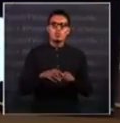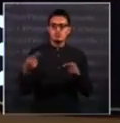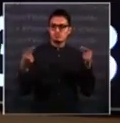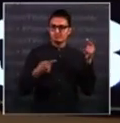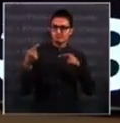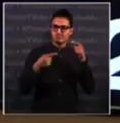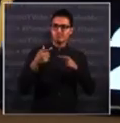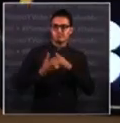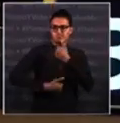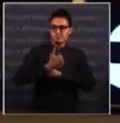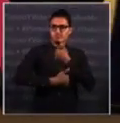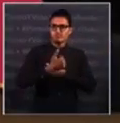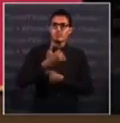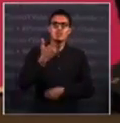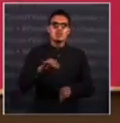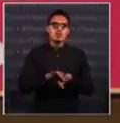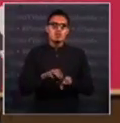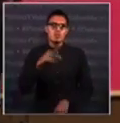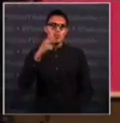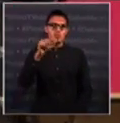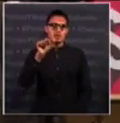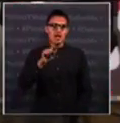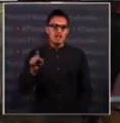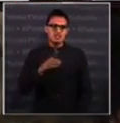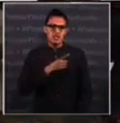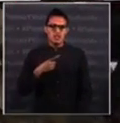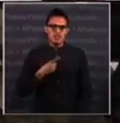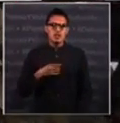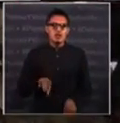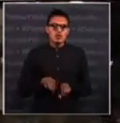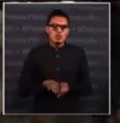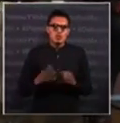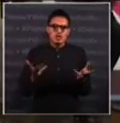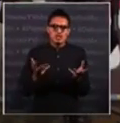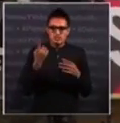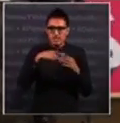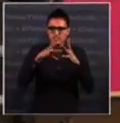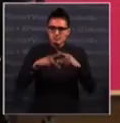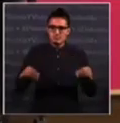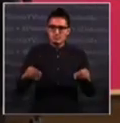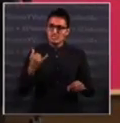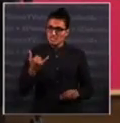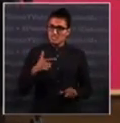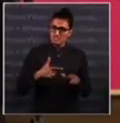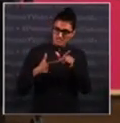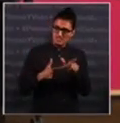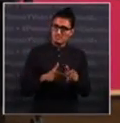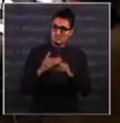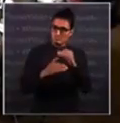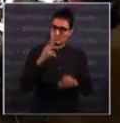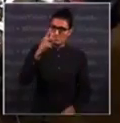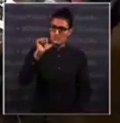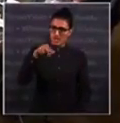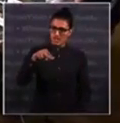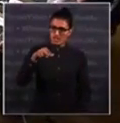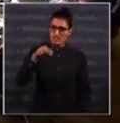todo la armonía y la convivencia que hoy queremos tener en Guanajuato. Y todavía quieren seguir gobernando el PAN.